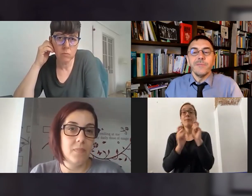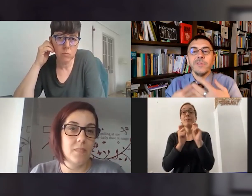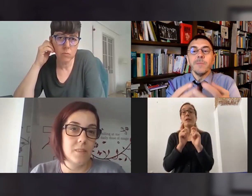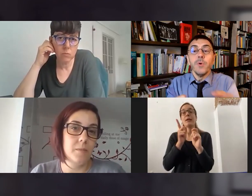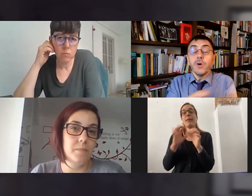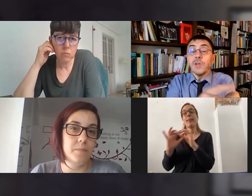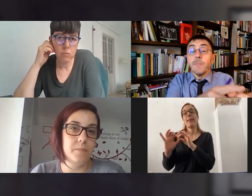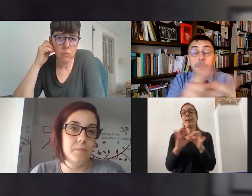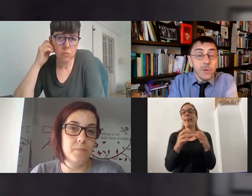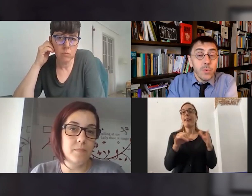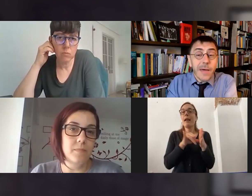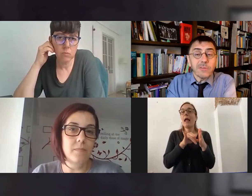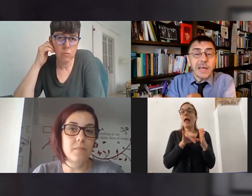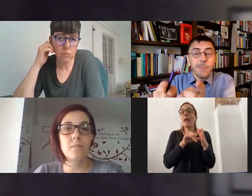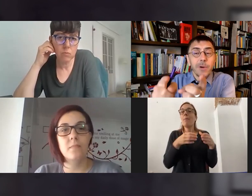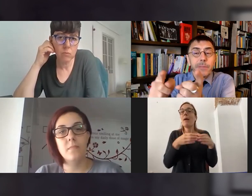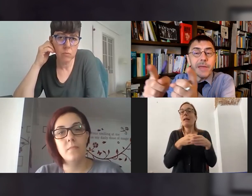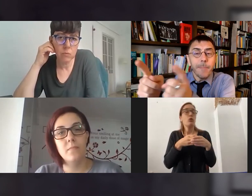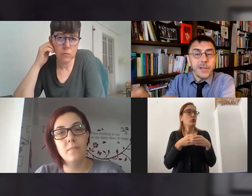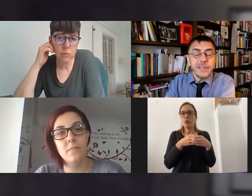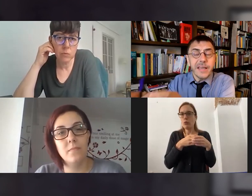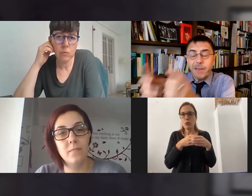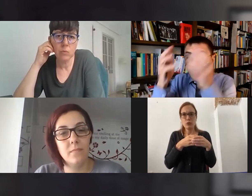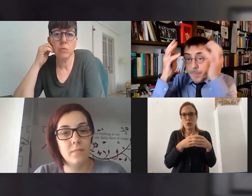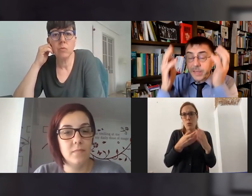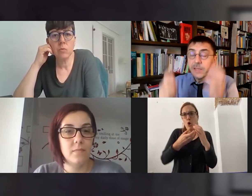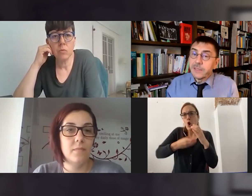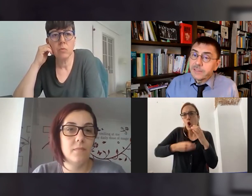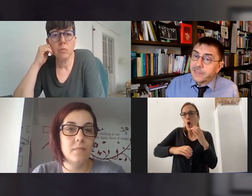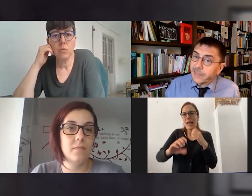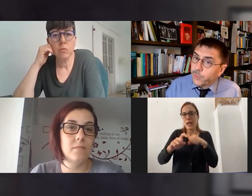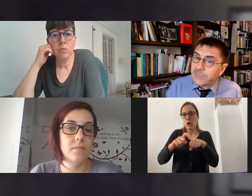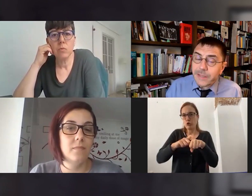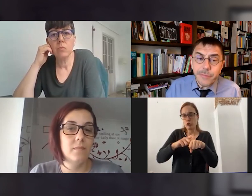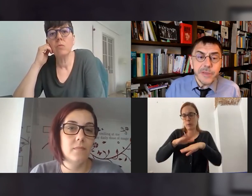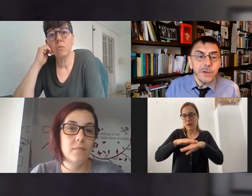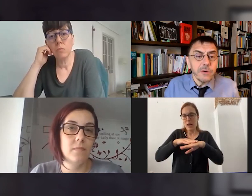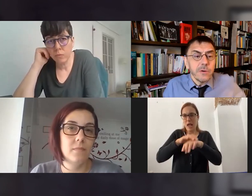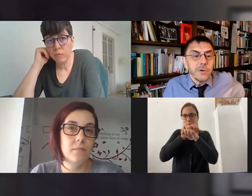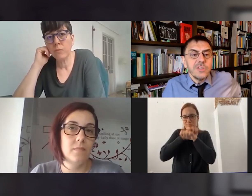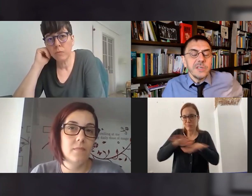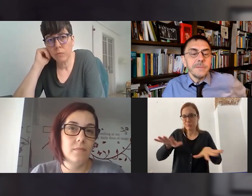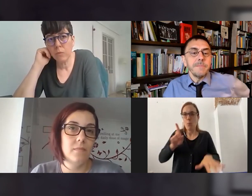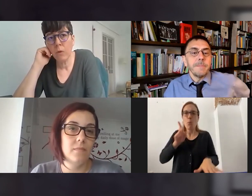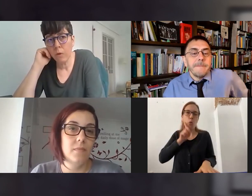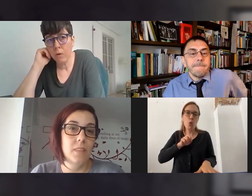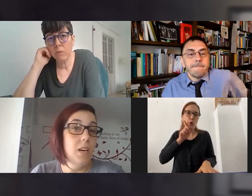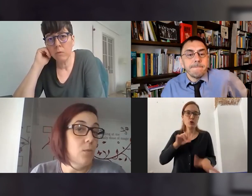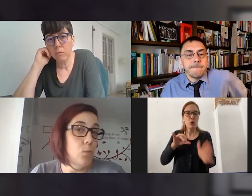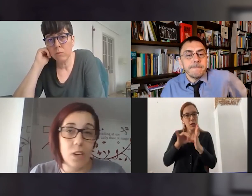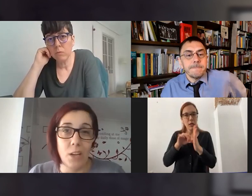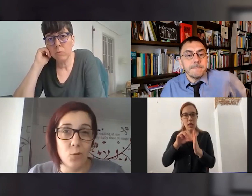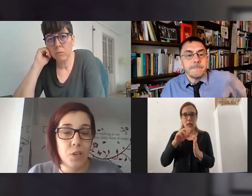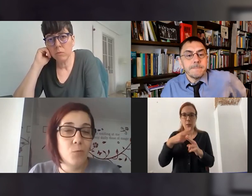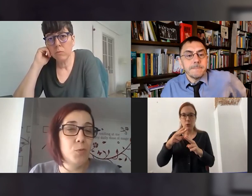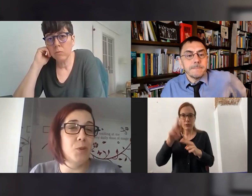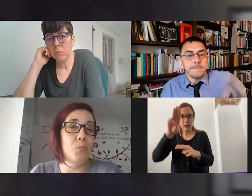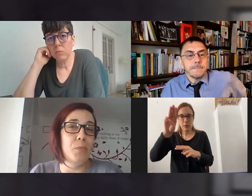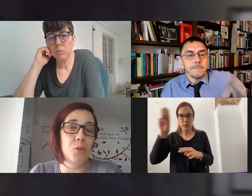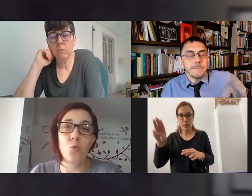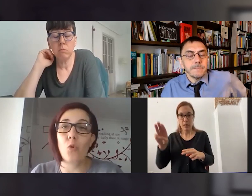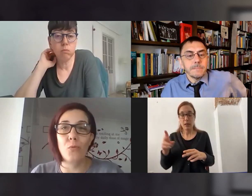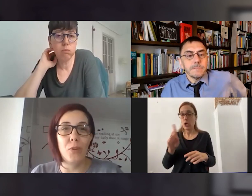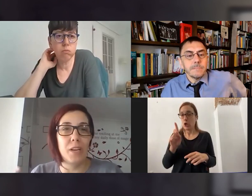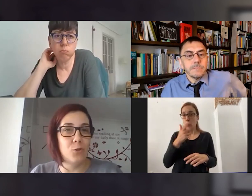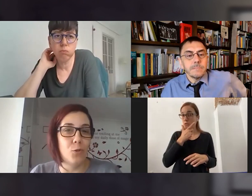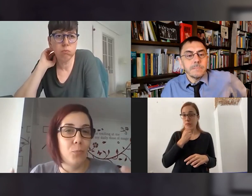que difunden bulos vinculados a la policía política del PP. Es que no es sencillo, Conchi. vivir en